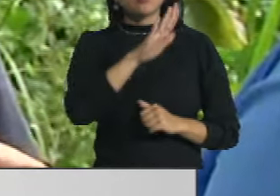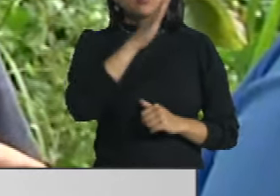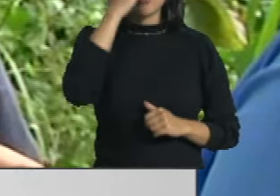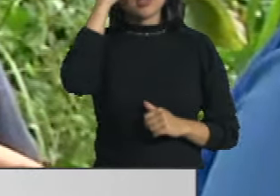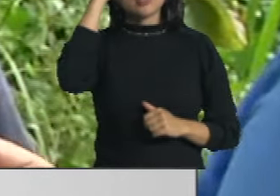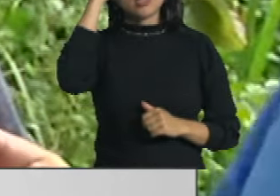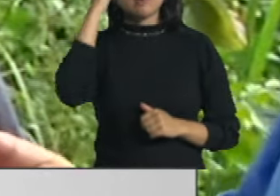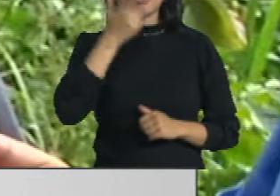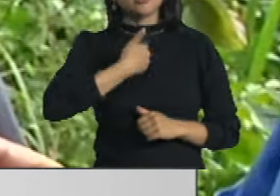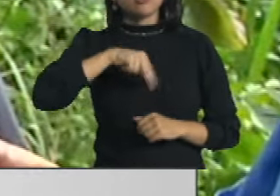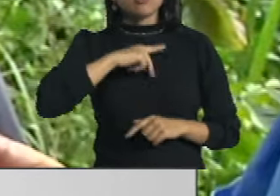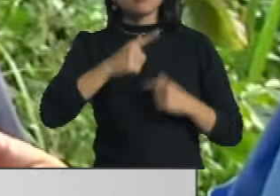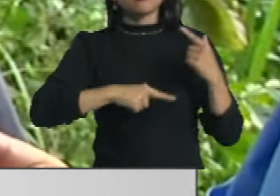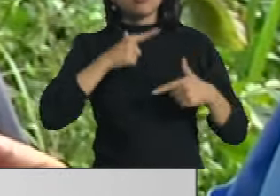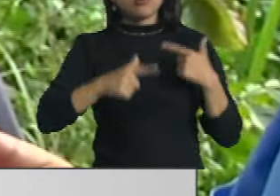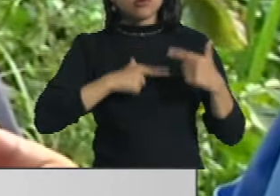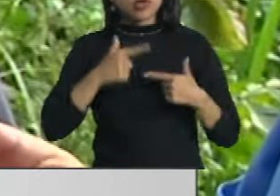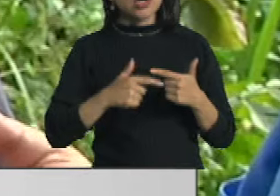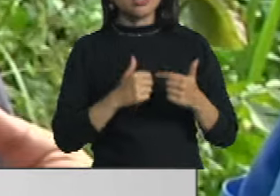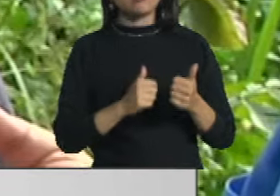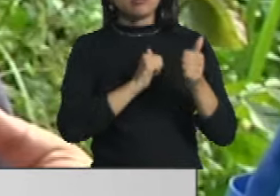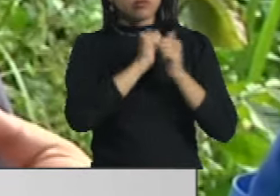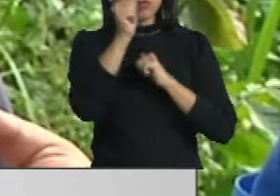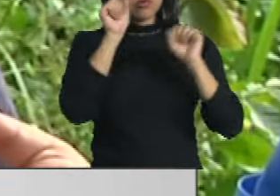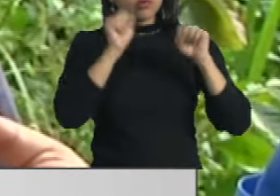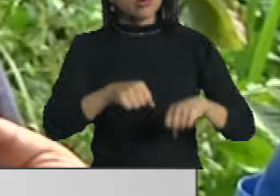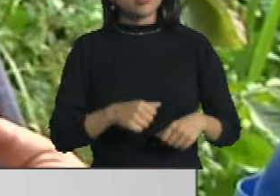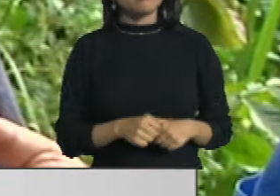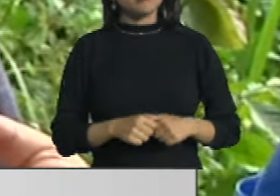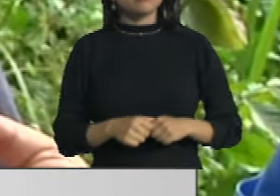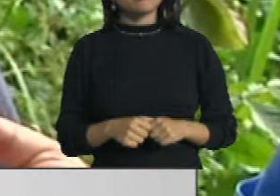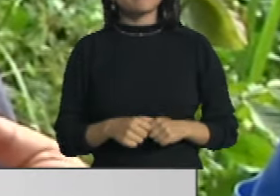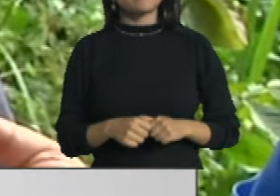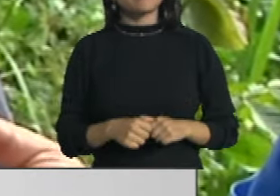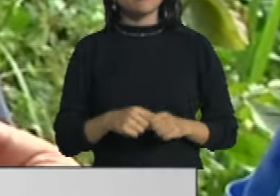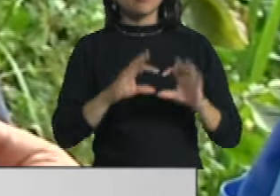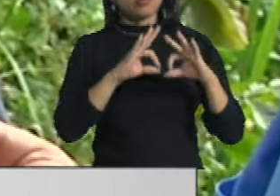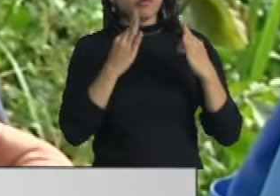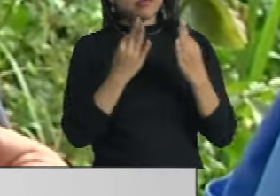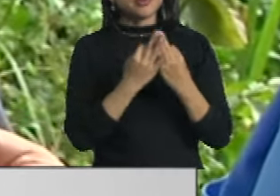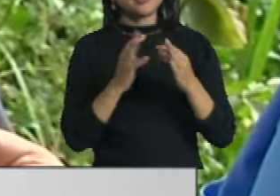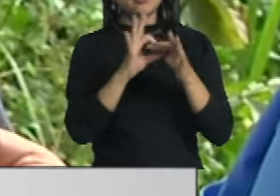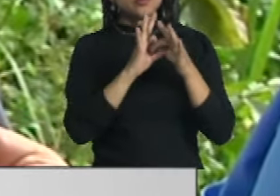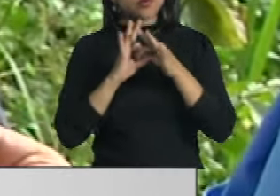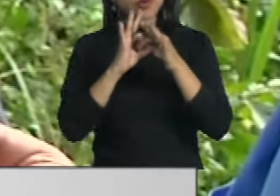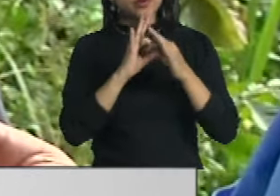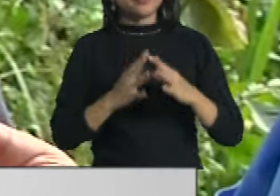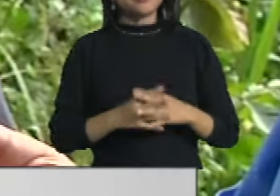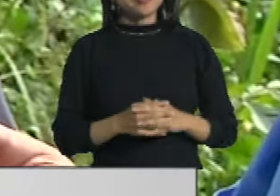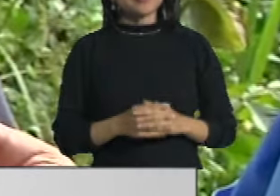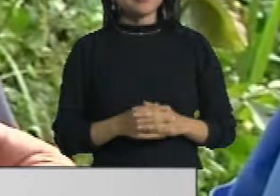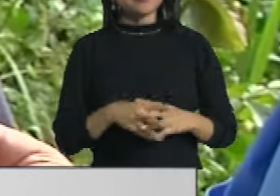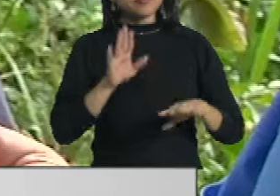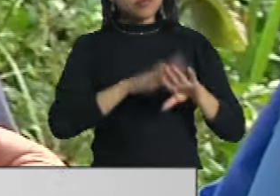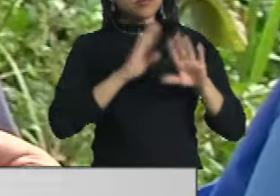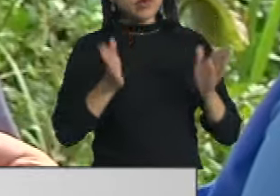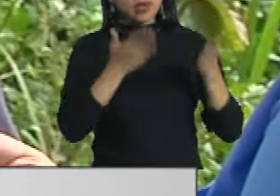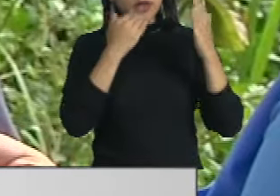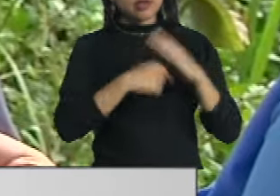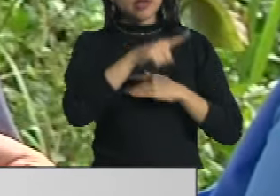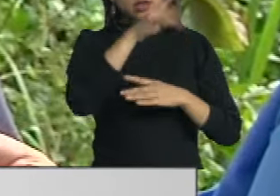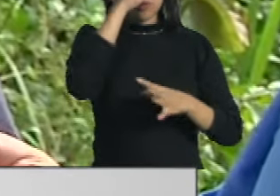nosotros hemos salido adelante a pesar de todas las adversidades, como familia hemos salido unidos adelante. Tenga mucha